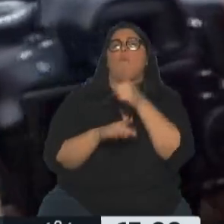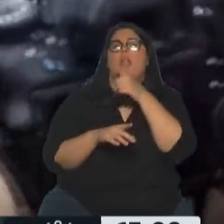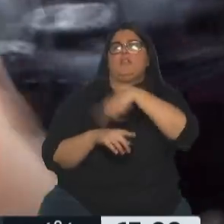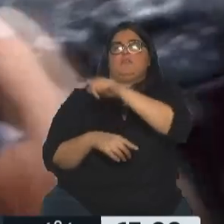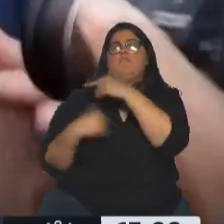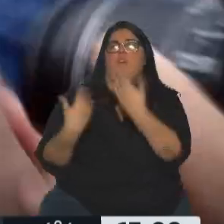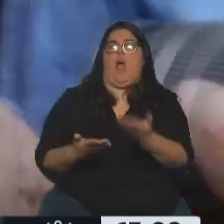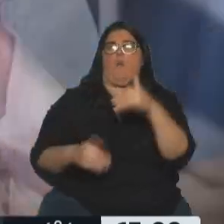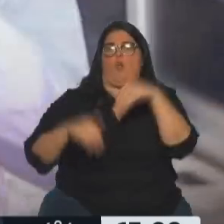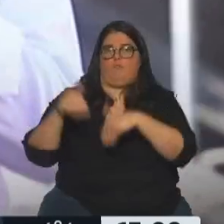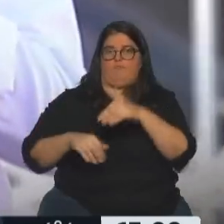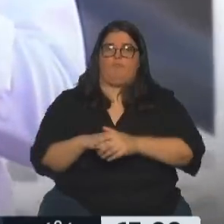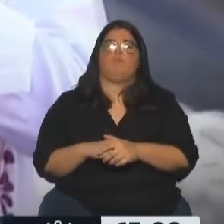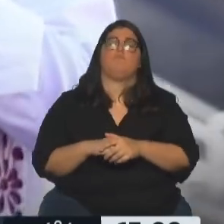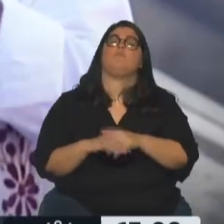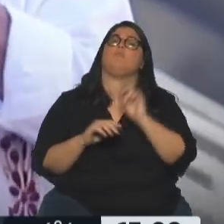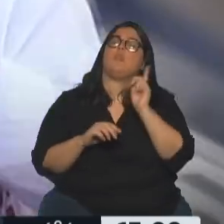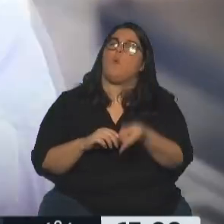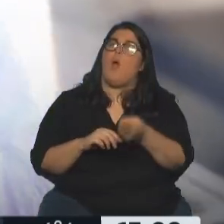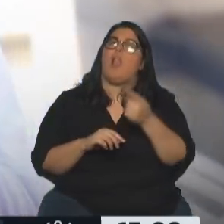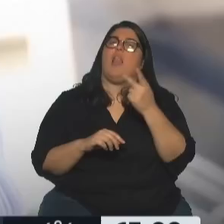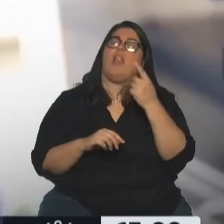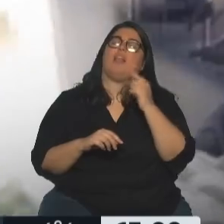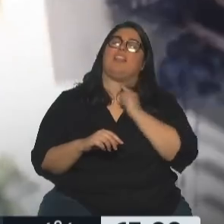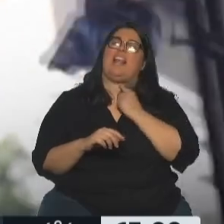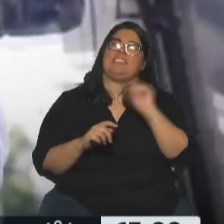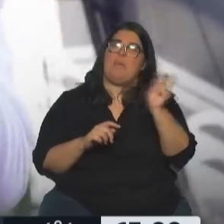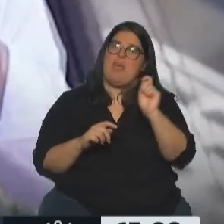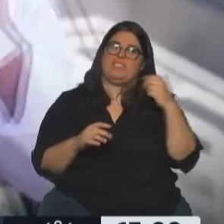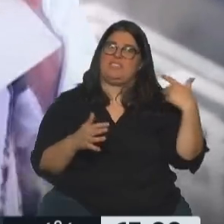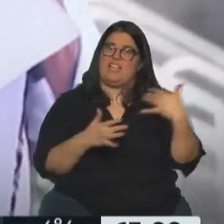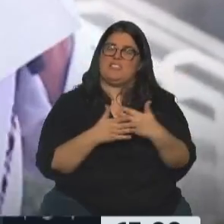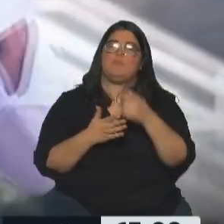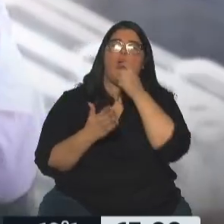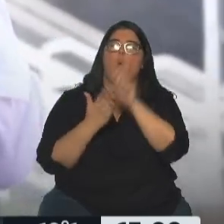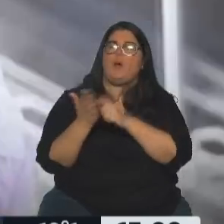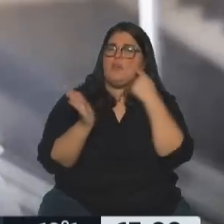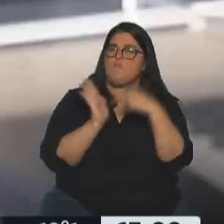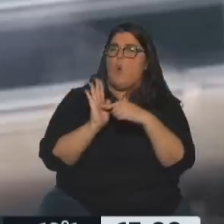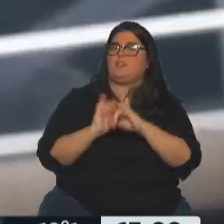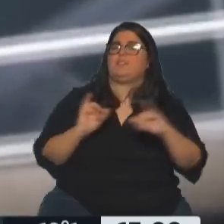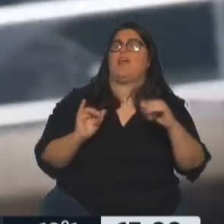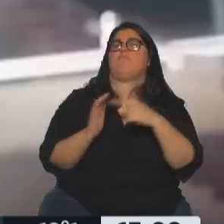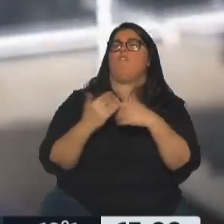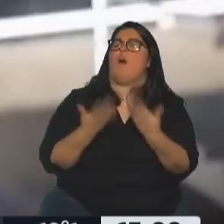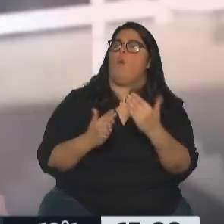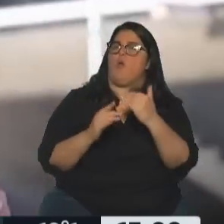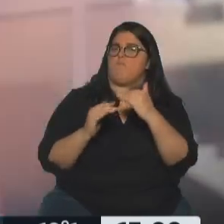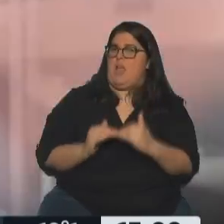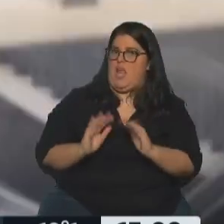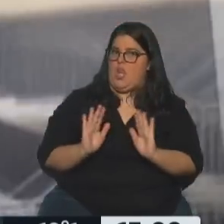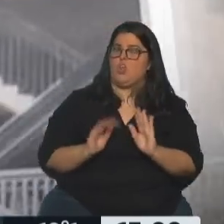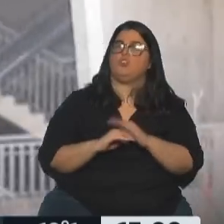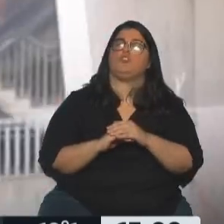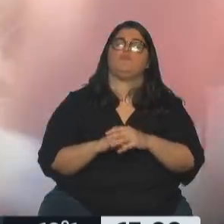Liberal, aunque su ventaja es la menor en 13 meses, según la última encuesta divulgada el lunes pasado por el Instituto de Investigaciones